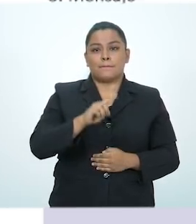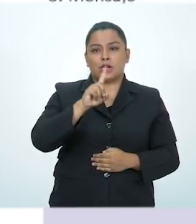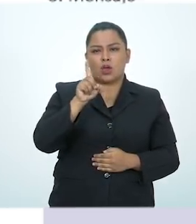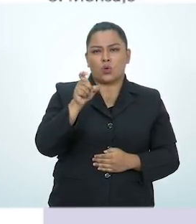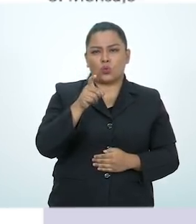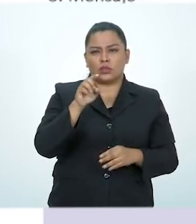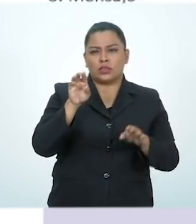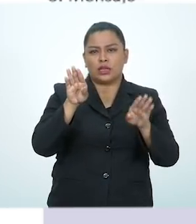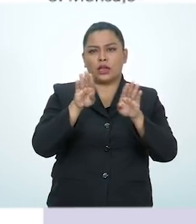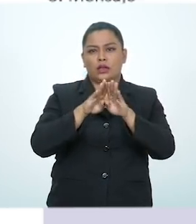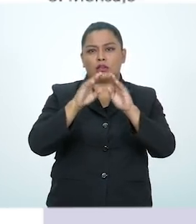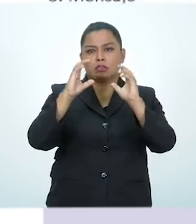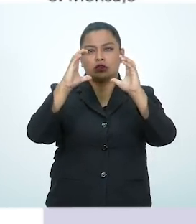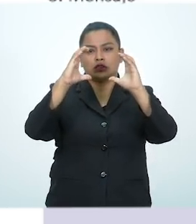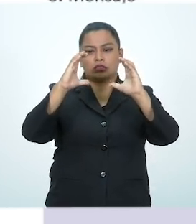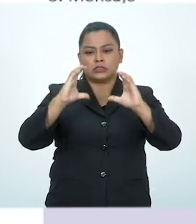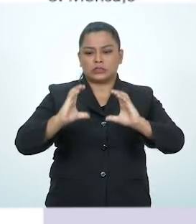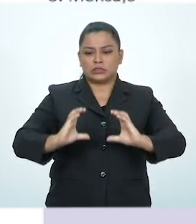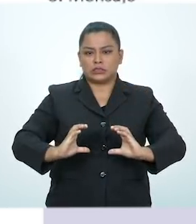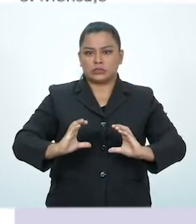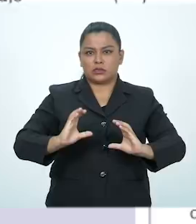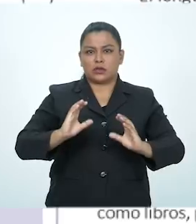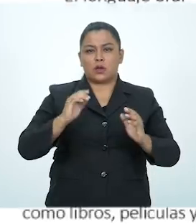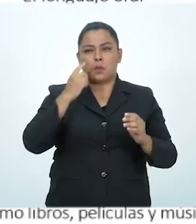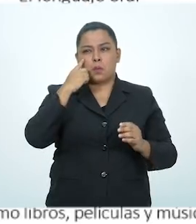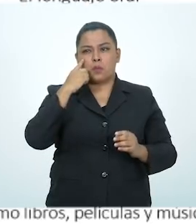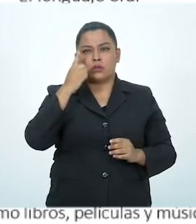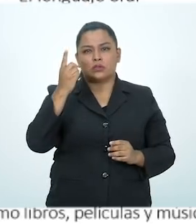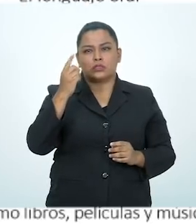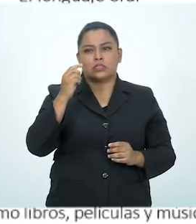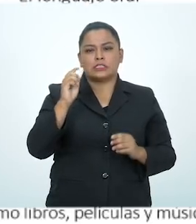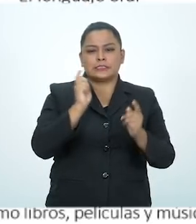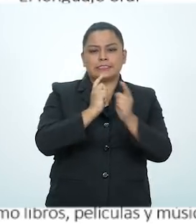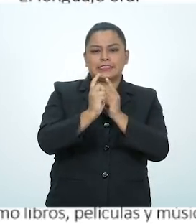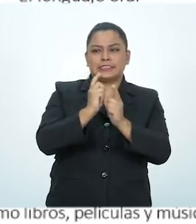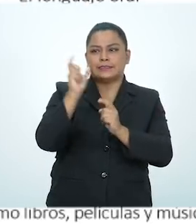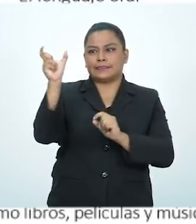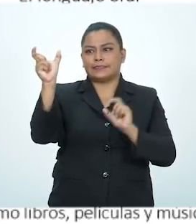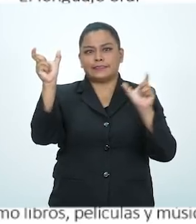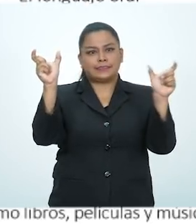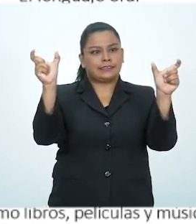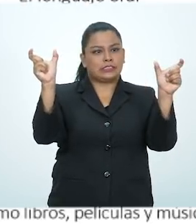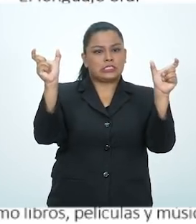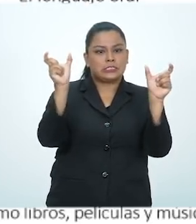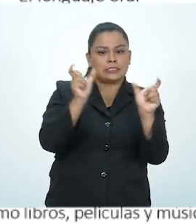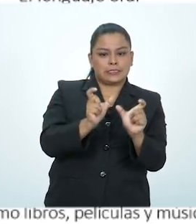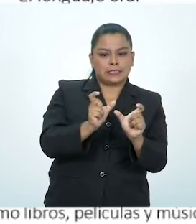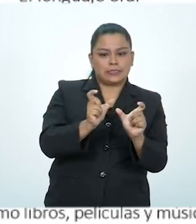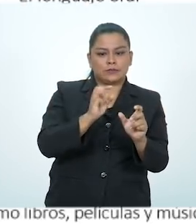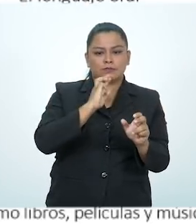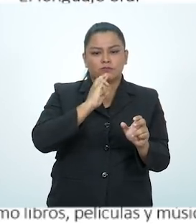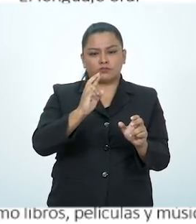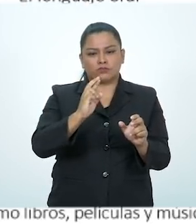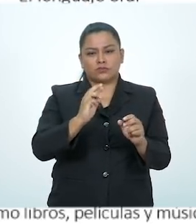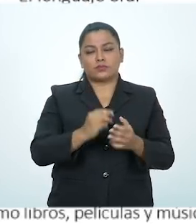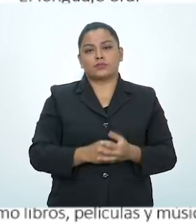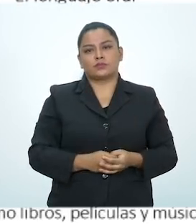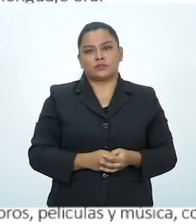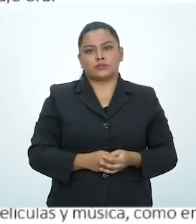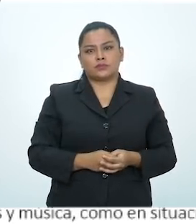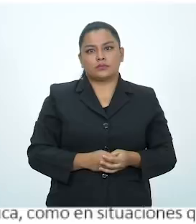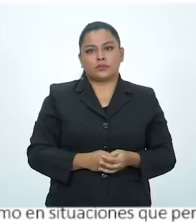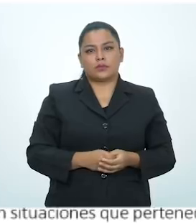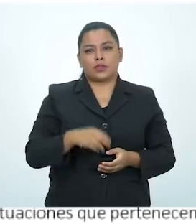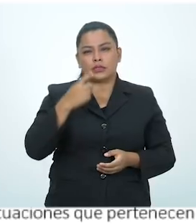Ítem de pareo, en donde se relacionan los enunciados de una columna con las respuestas de